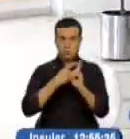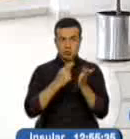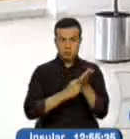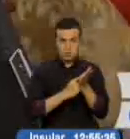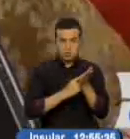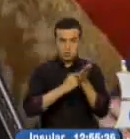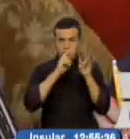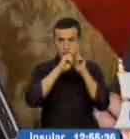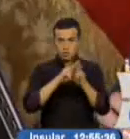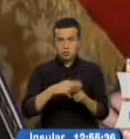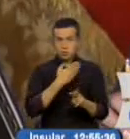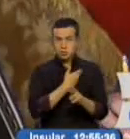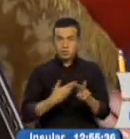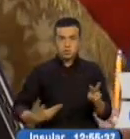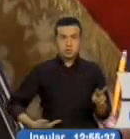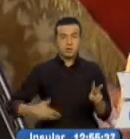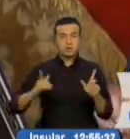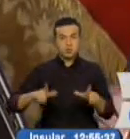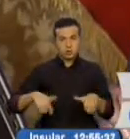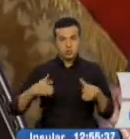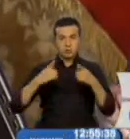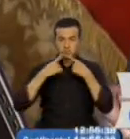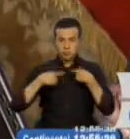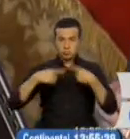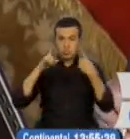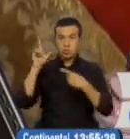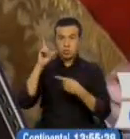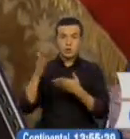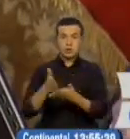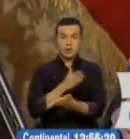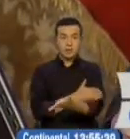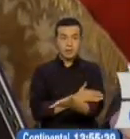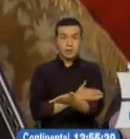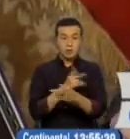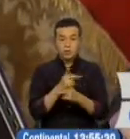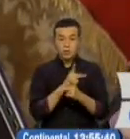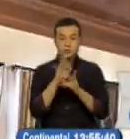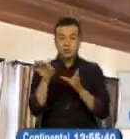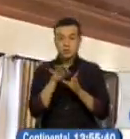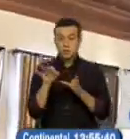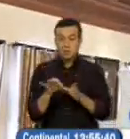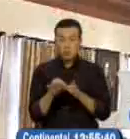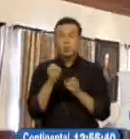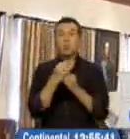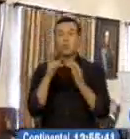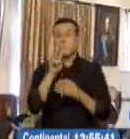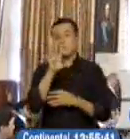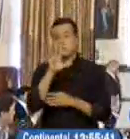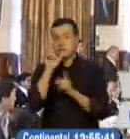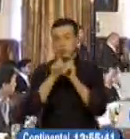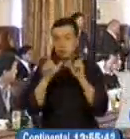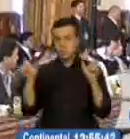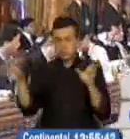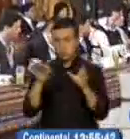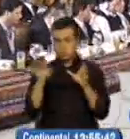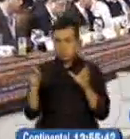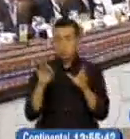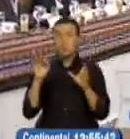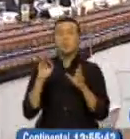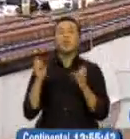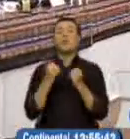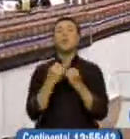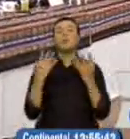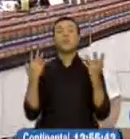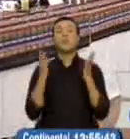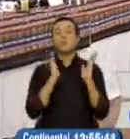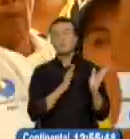la revisión del presidente Moreno, quien anunció el lunes anterior que dicho consejo estará integrado por no menos de 25 personas y tendrá una